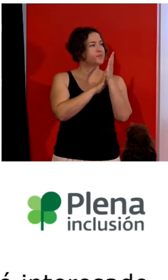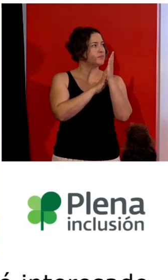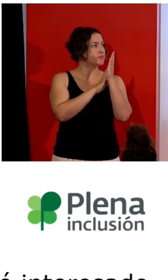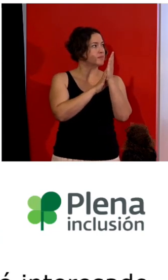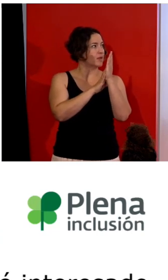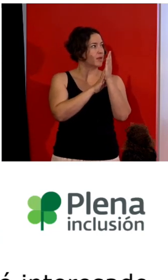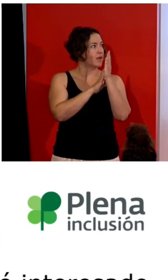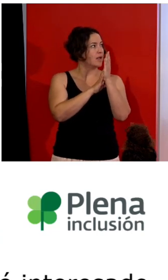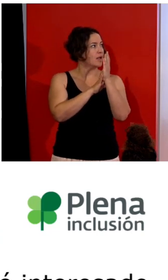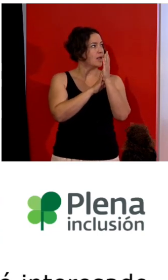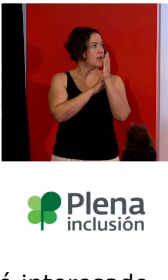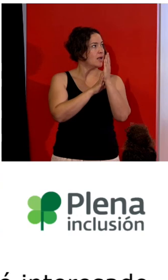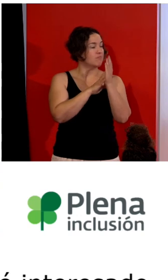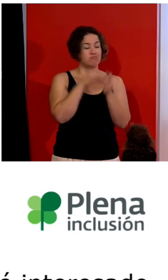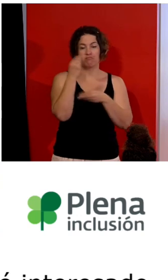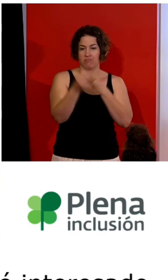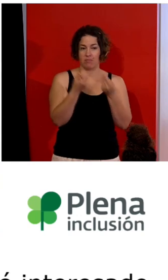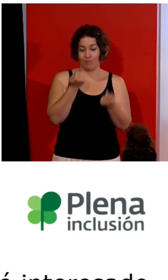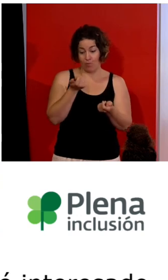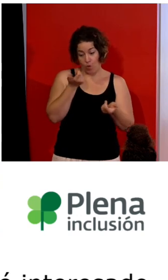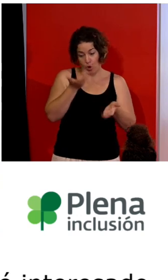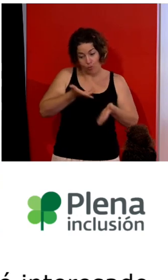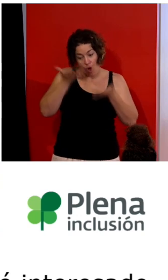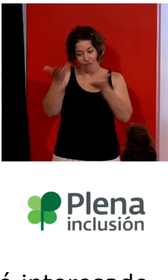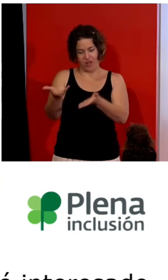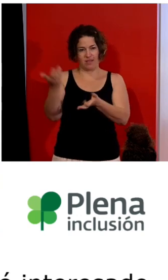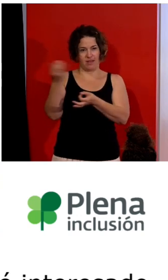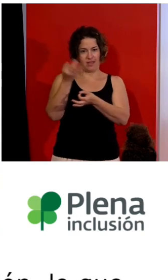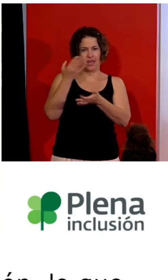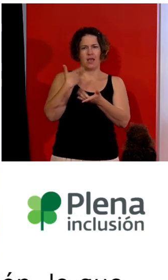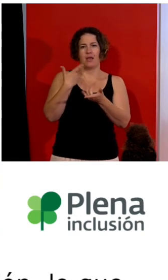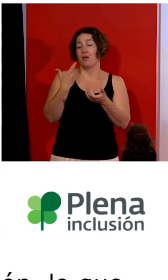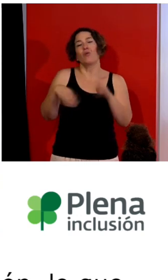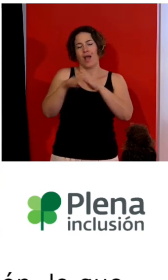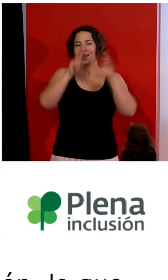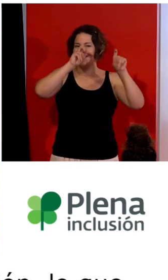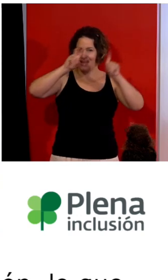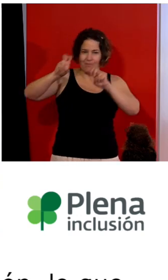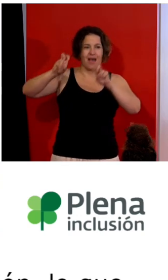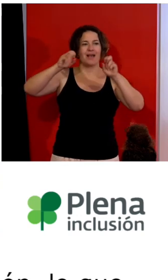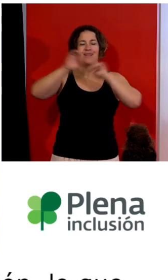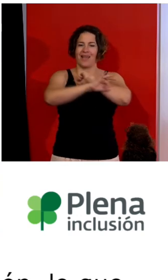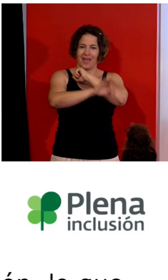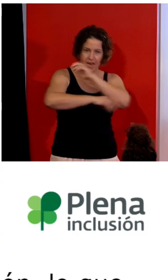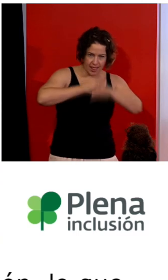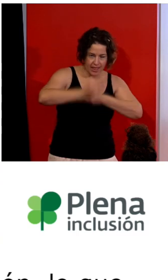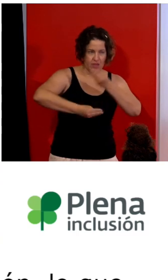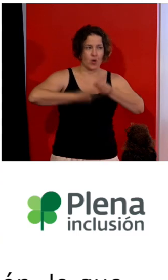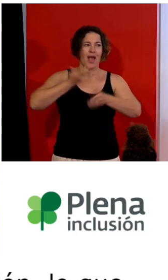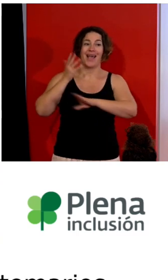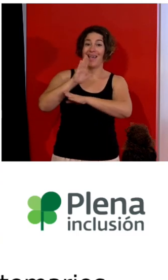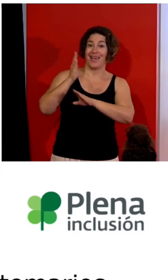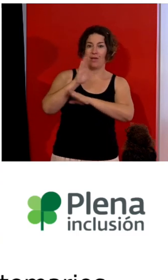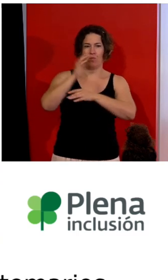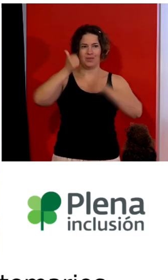lo que estamos poniendo a disposición son igual, ¿no? Temarios, ejercicios, ejemplos de examen.